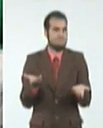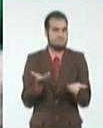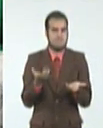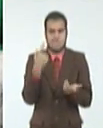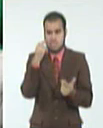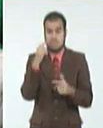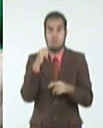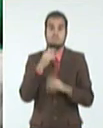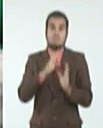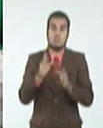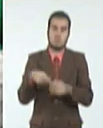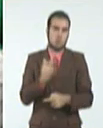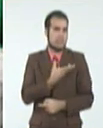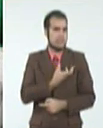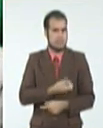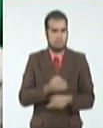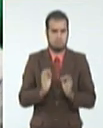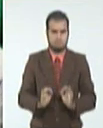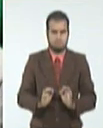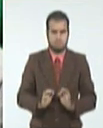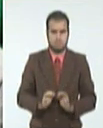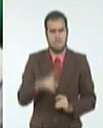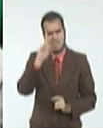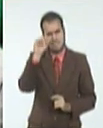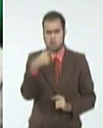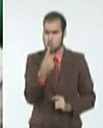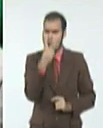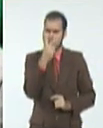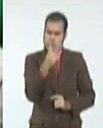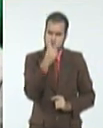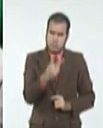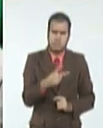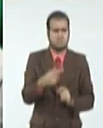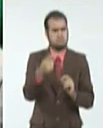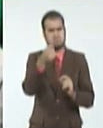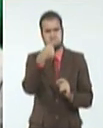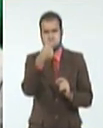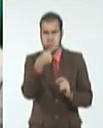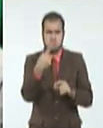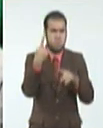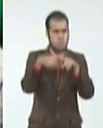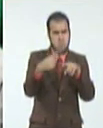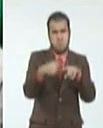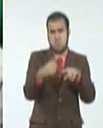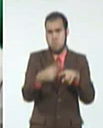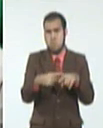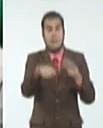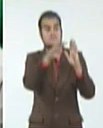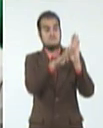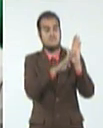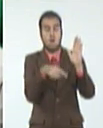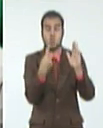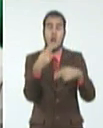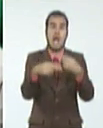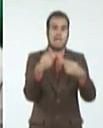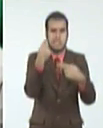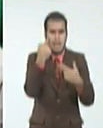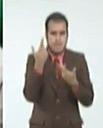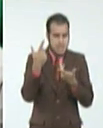la atención, de los tratamientos, de los protocolos que continuamente se revisan, se